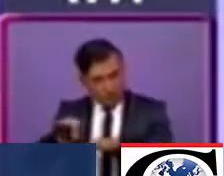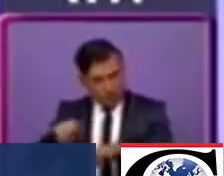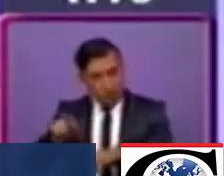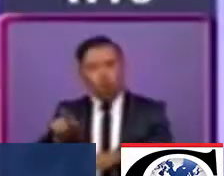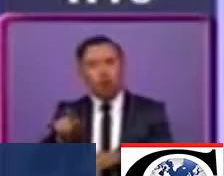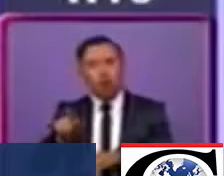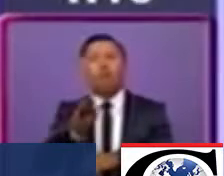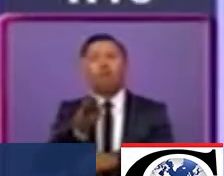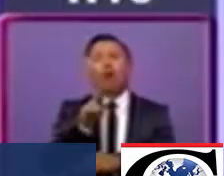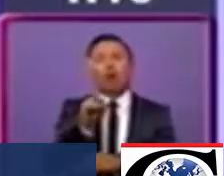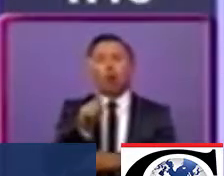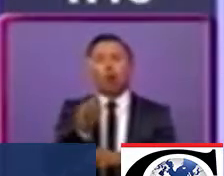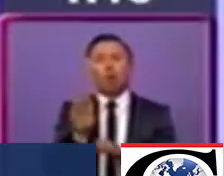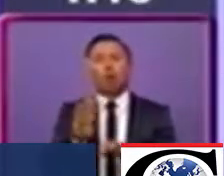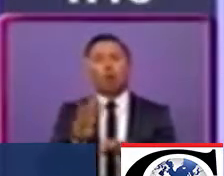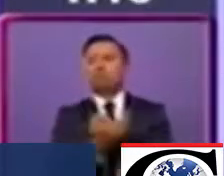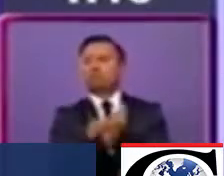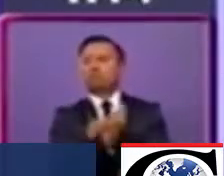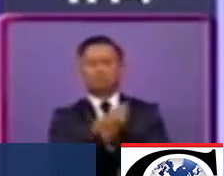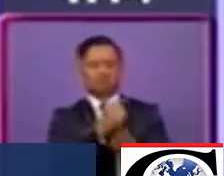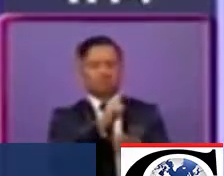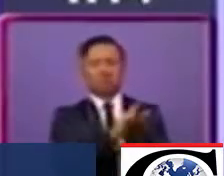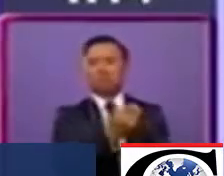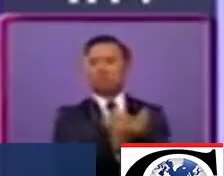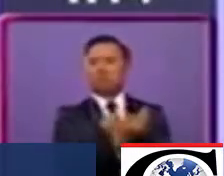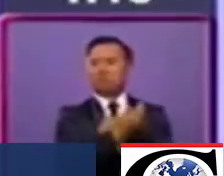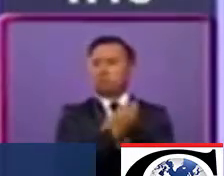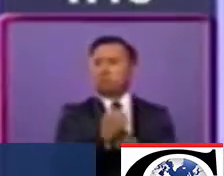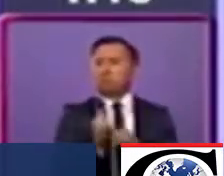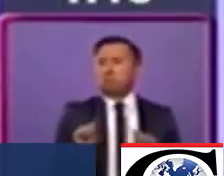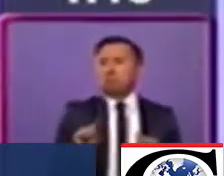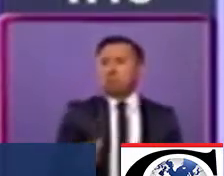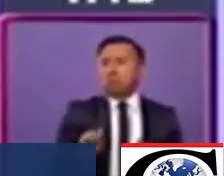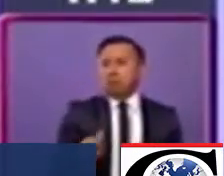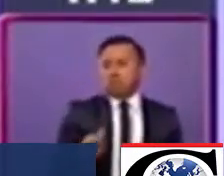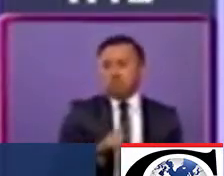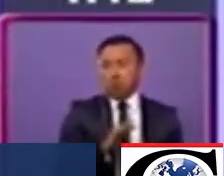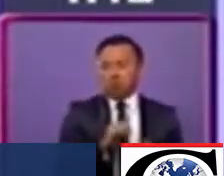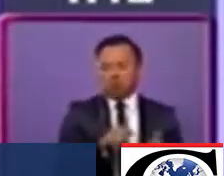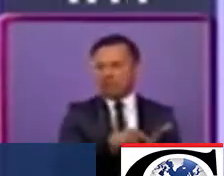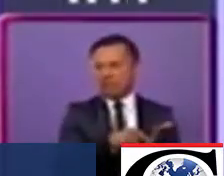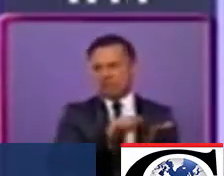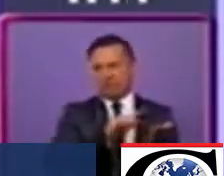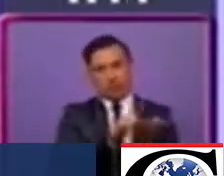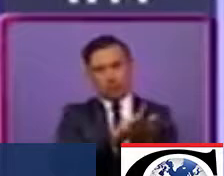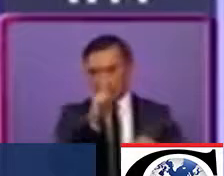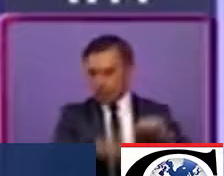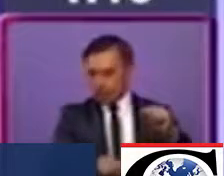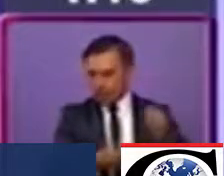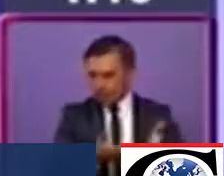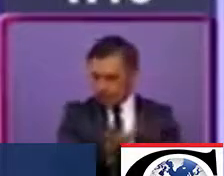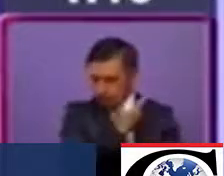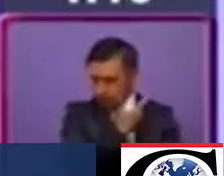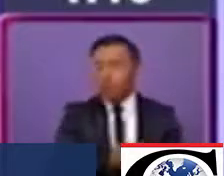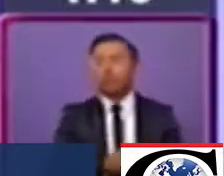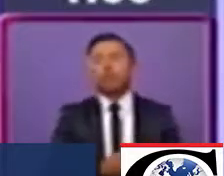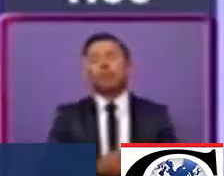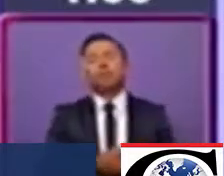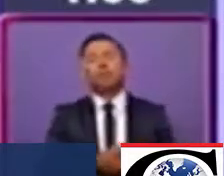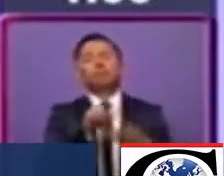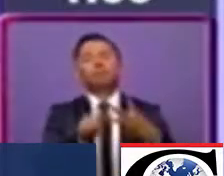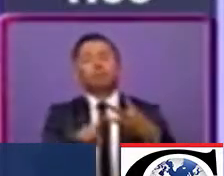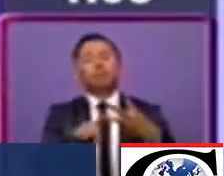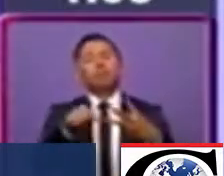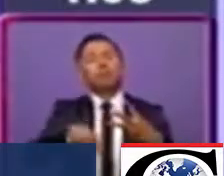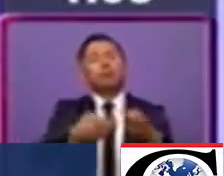blanco y muy propia, sin sonreír mucho, pues ni modo. Yo creo que no, ya se auguraba ella que no le iba a ir muy bien durante